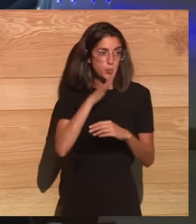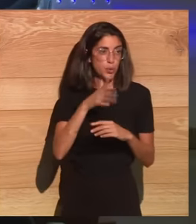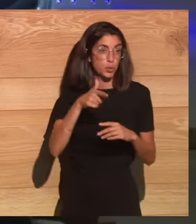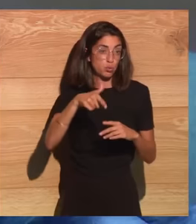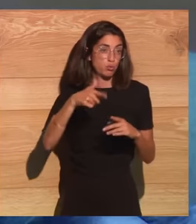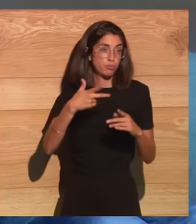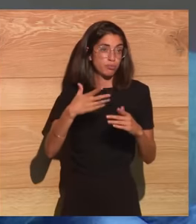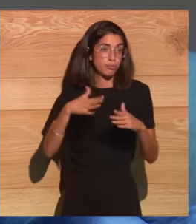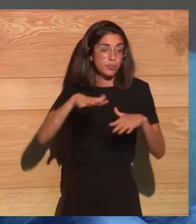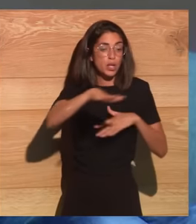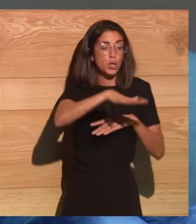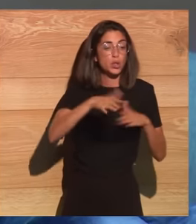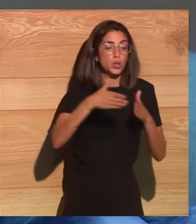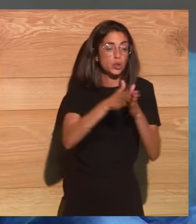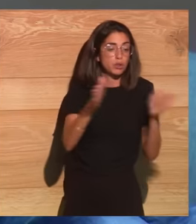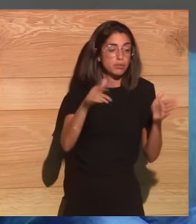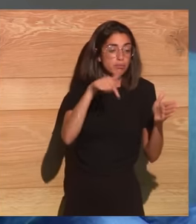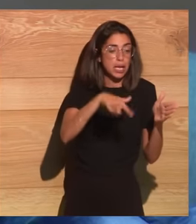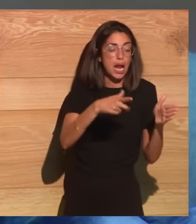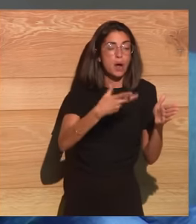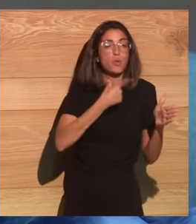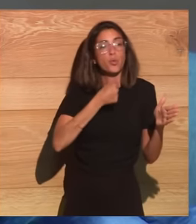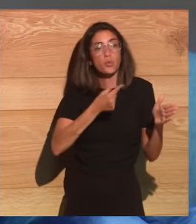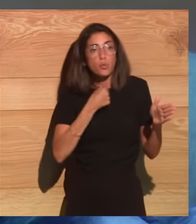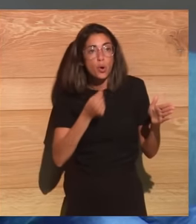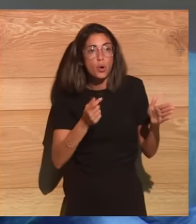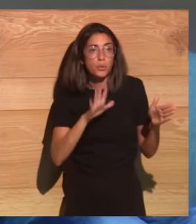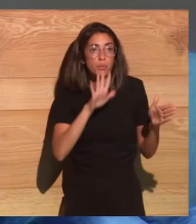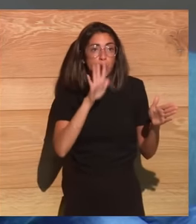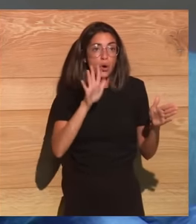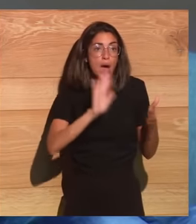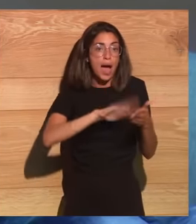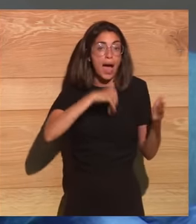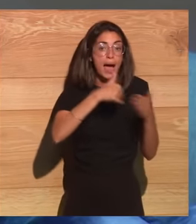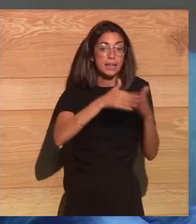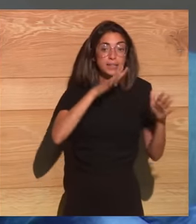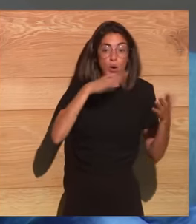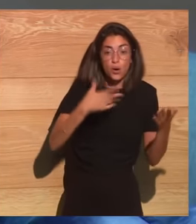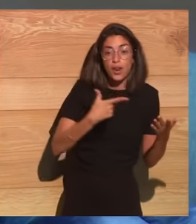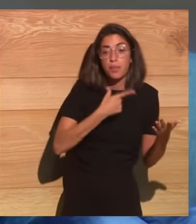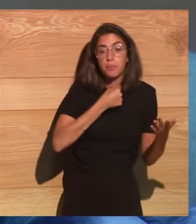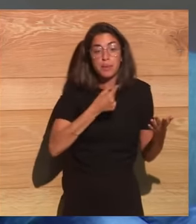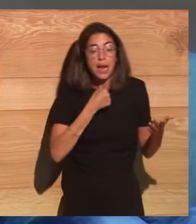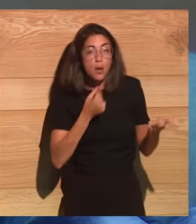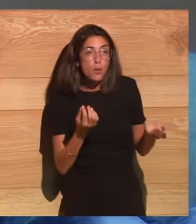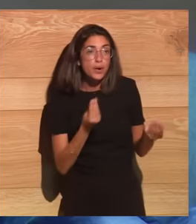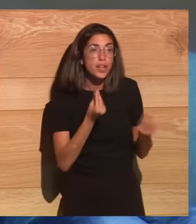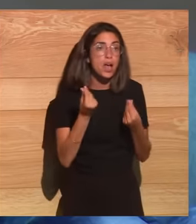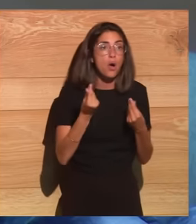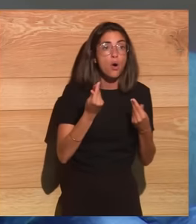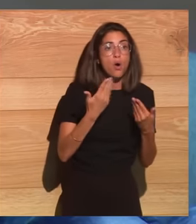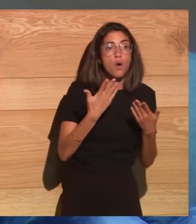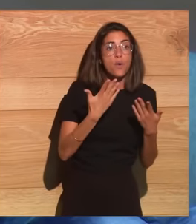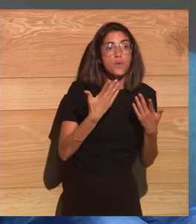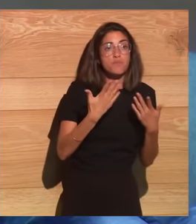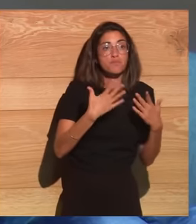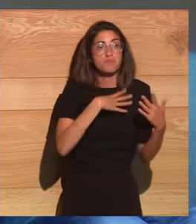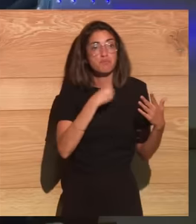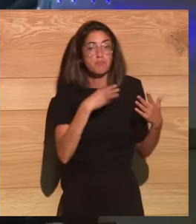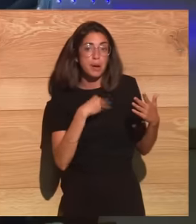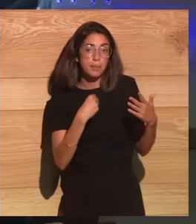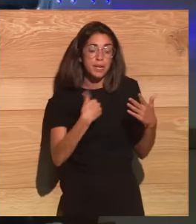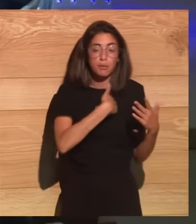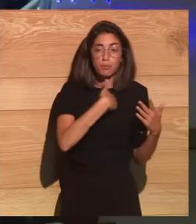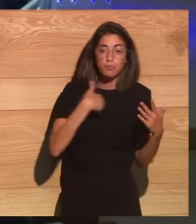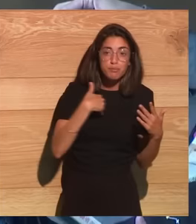el humor constantemente. Pero hasta ahora tu terreno era claramente el de la parodia, juegos de palabras, papel fungible, ya lo más está, barato